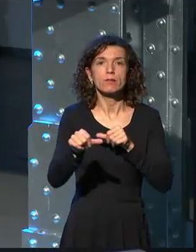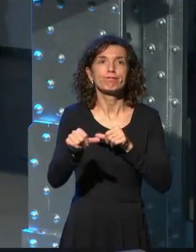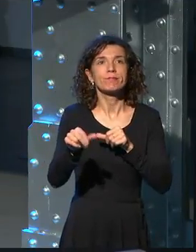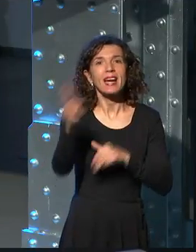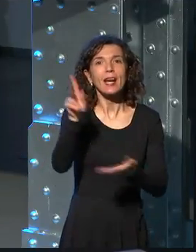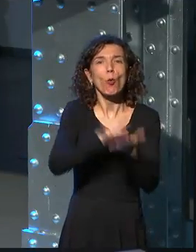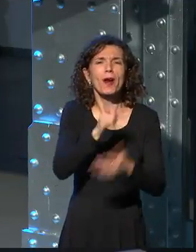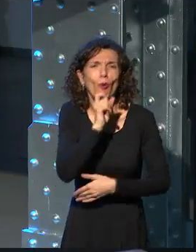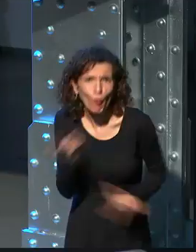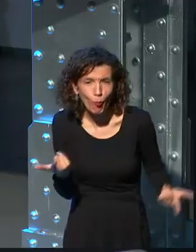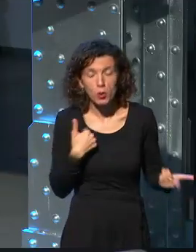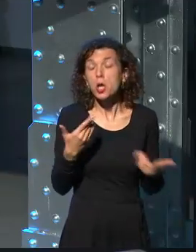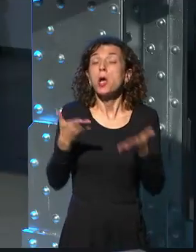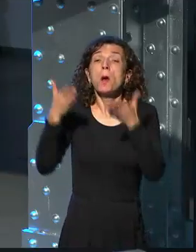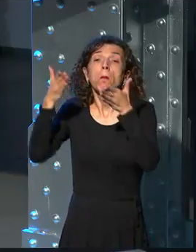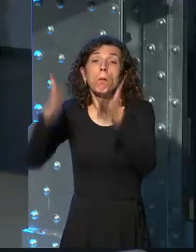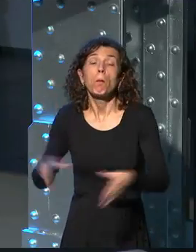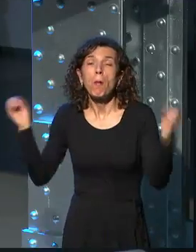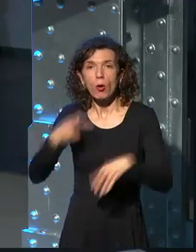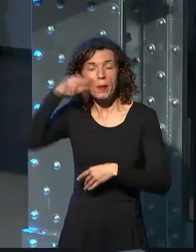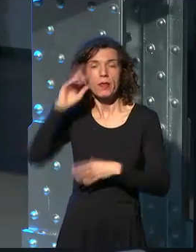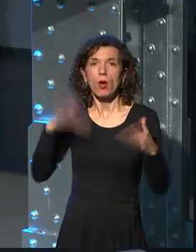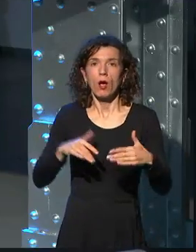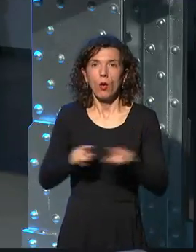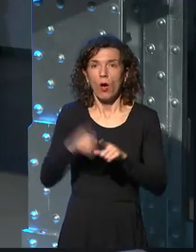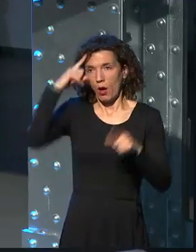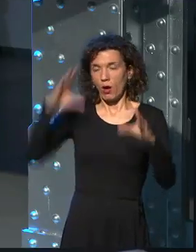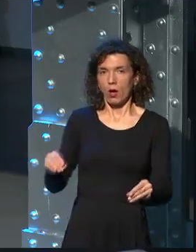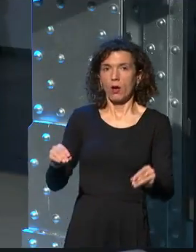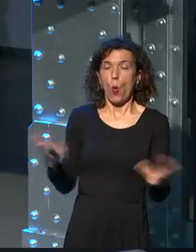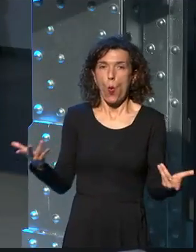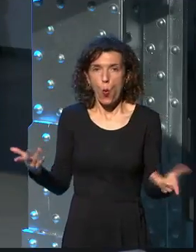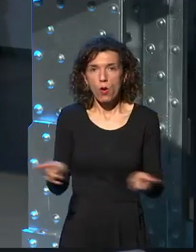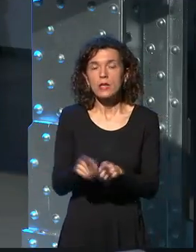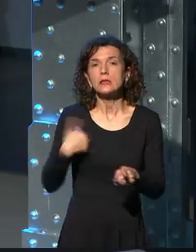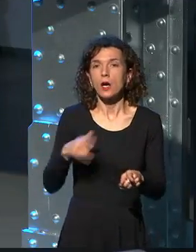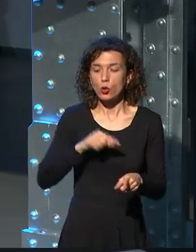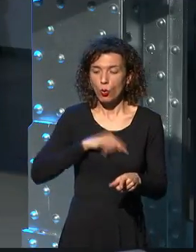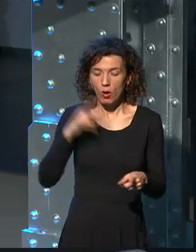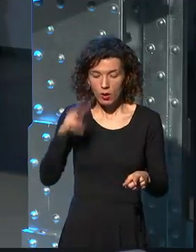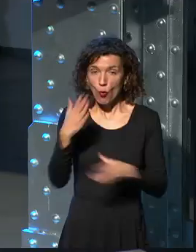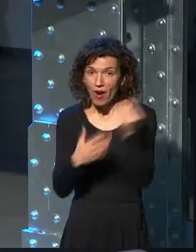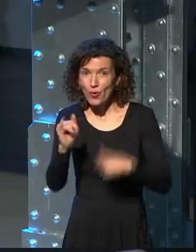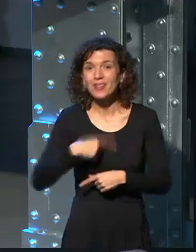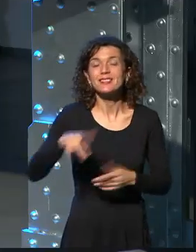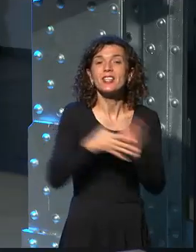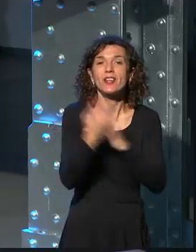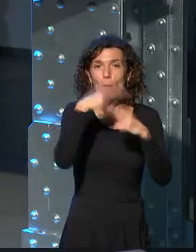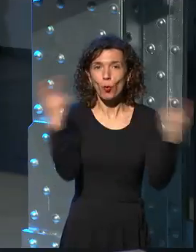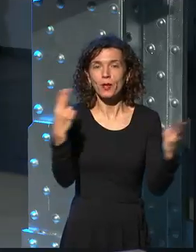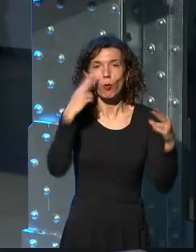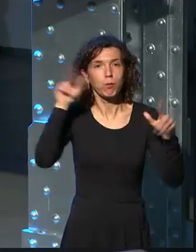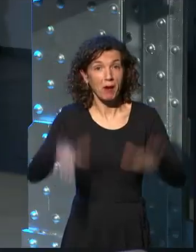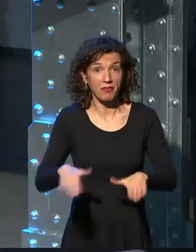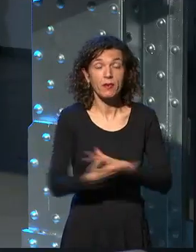mago que no tenga experiencia a lo mejor se queda paralizado y dice, si yo lo he notado, ya todo el mundo seguro que lo ha notado también. Pero un